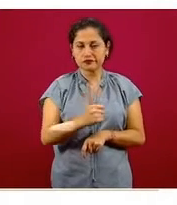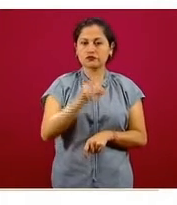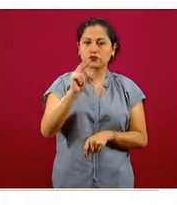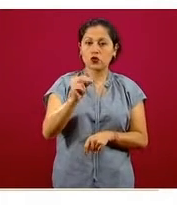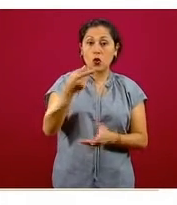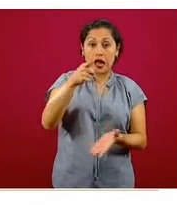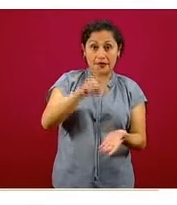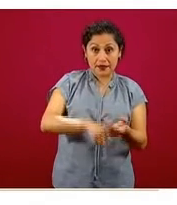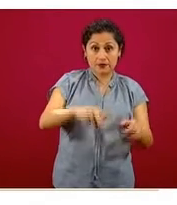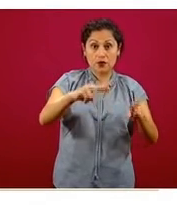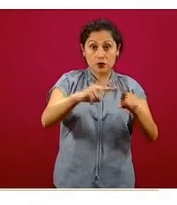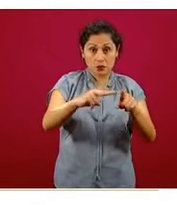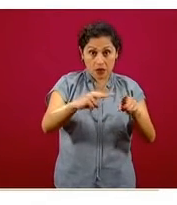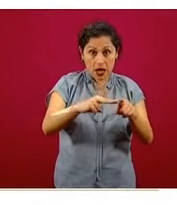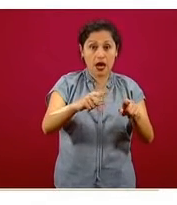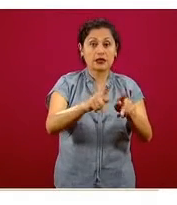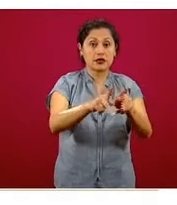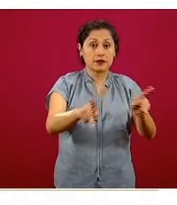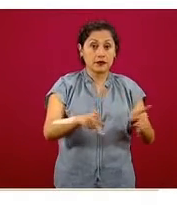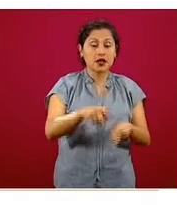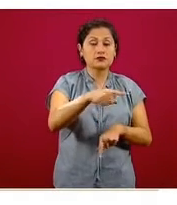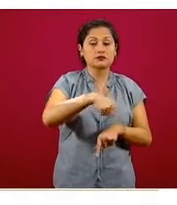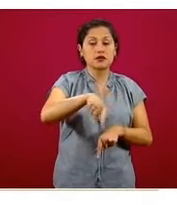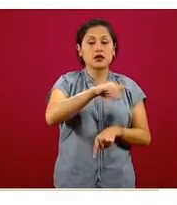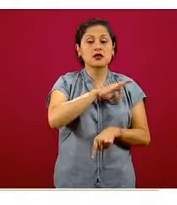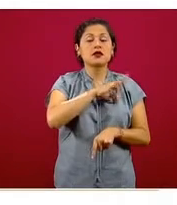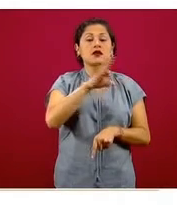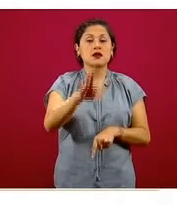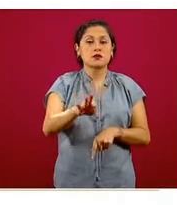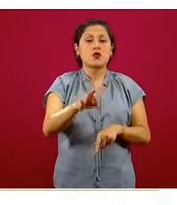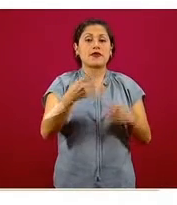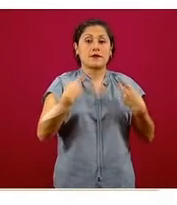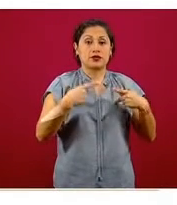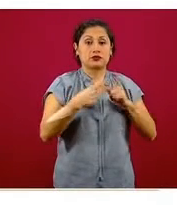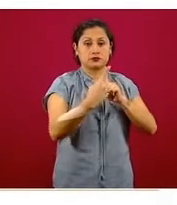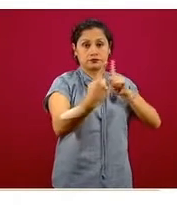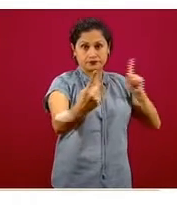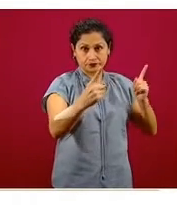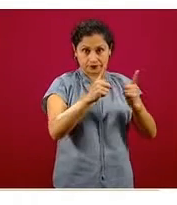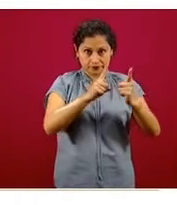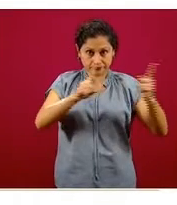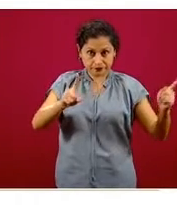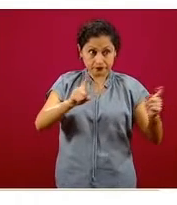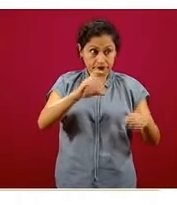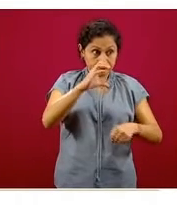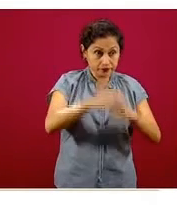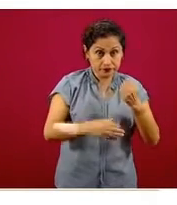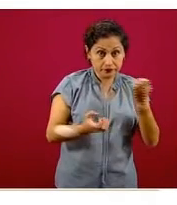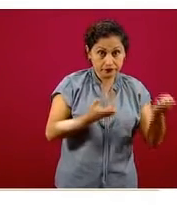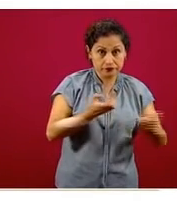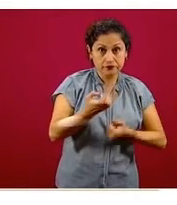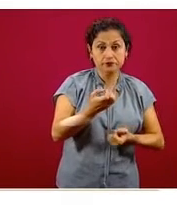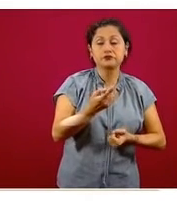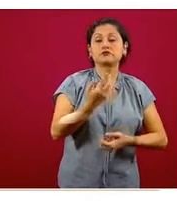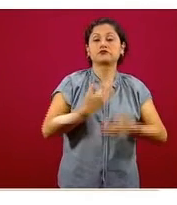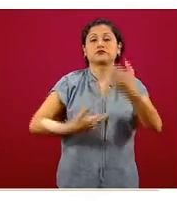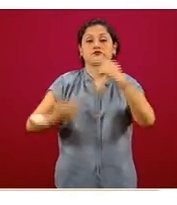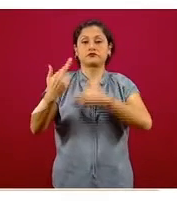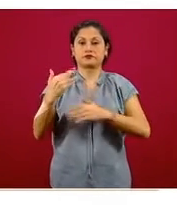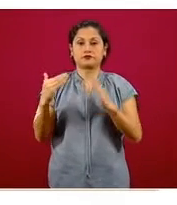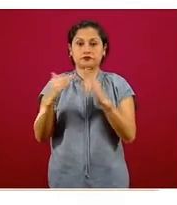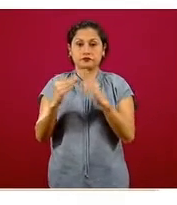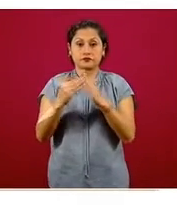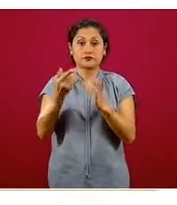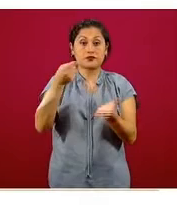personas que pudieran estar ahí, y una vez terminadas sus actividades físicas, regresar a la casa, no realizar ni fomentar